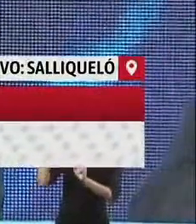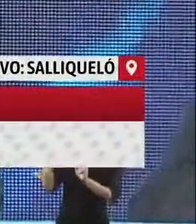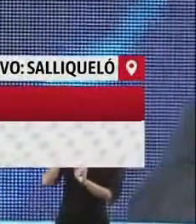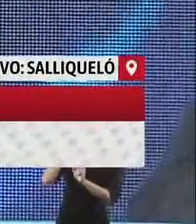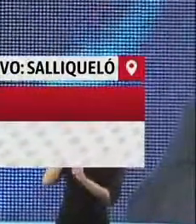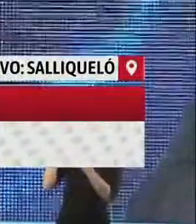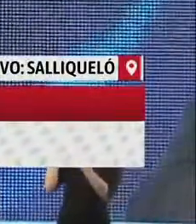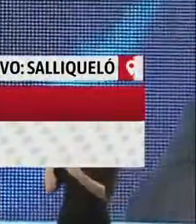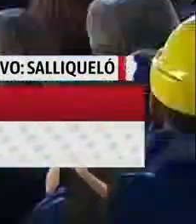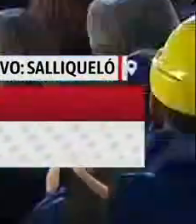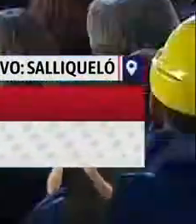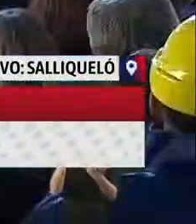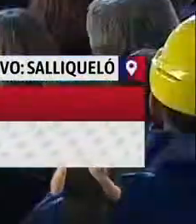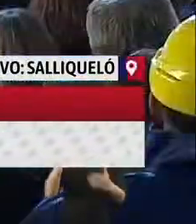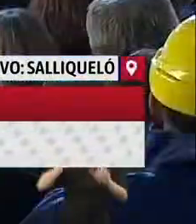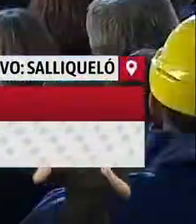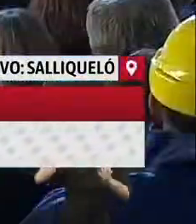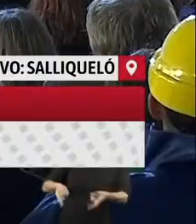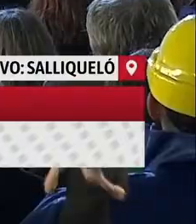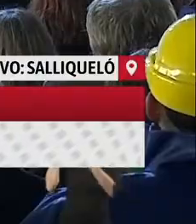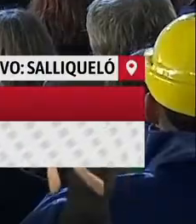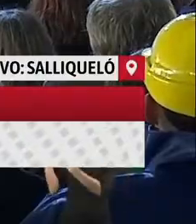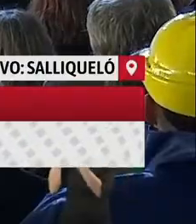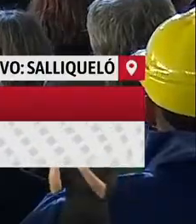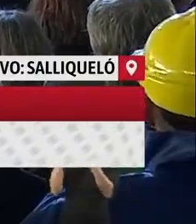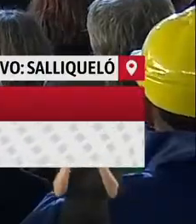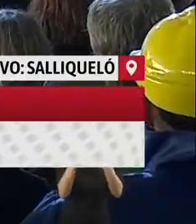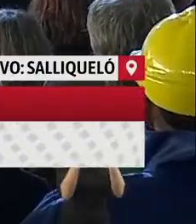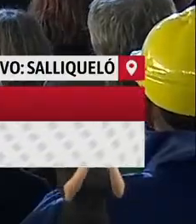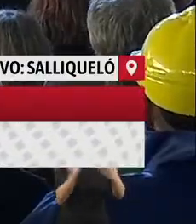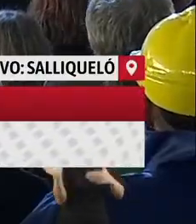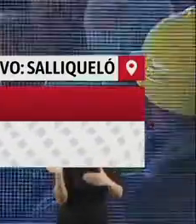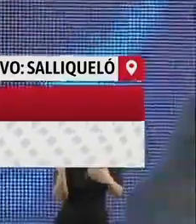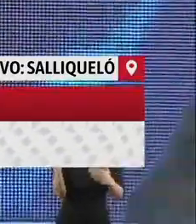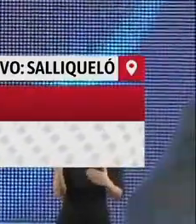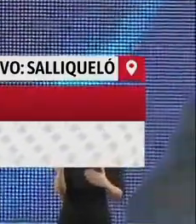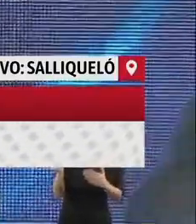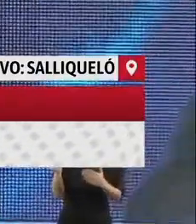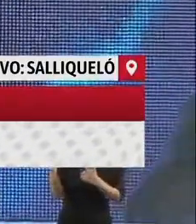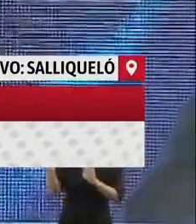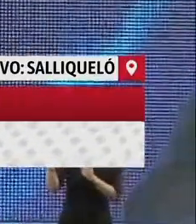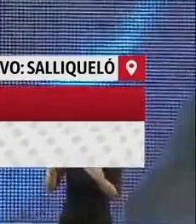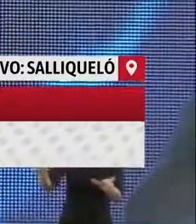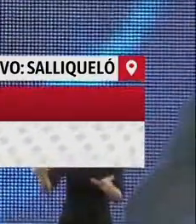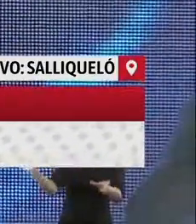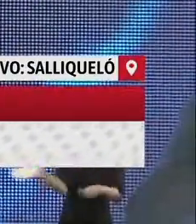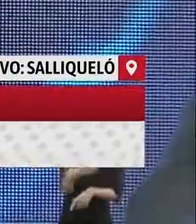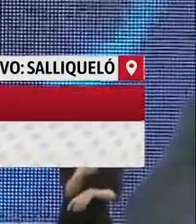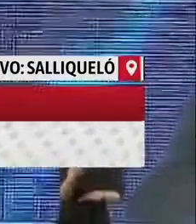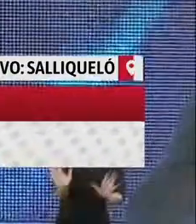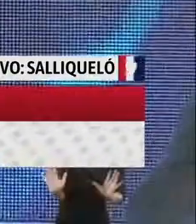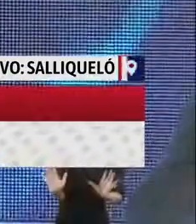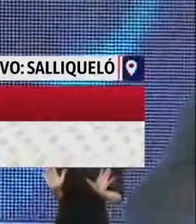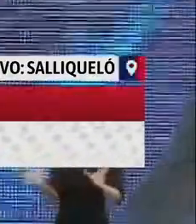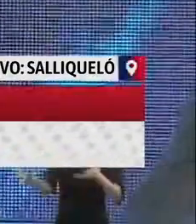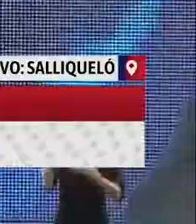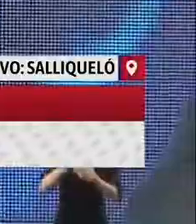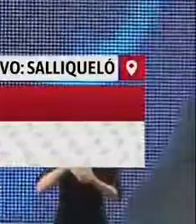Sergio, de todos los que tuvieron participación, desde los diputados y